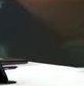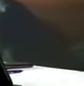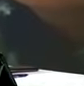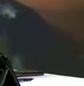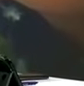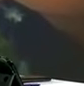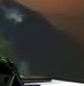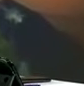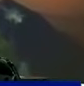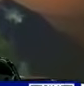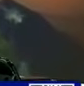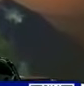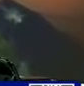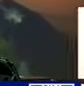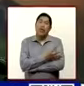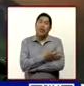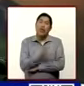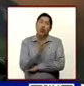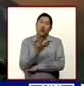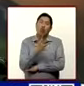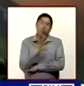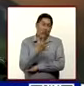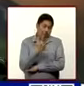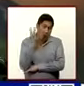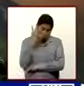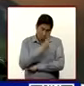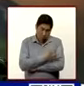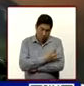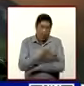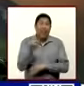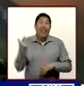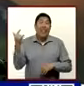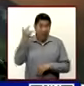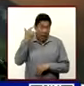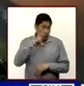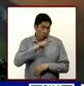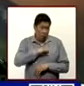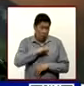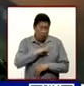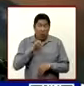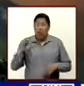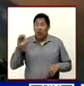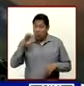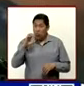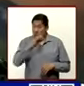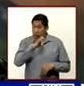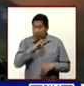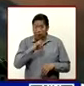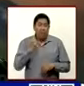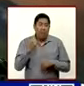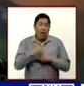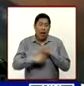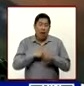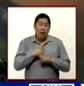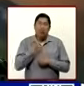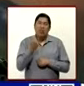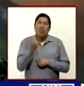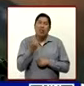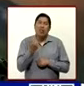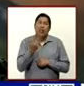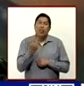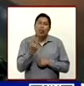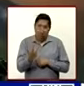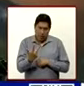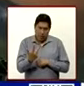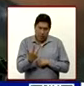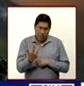Días sin esta menor, Yaretzi. En la ciudad del Alto, la policía se está movilizando para dar con su paradero y hoy hemos llegado al lugar